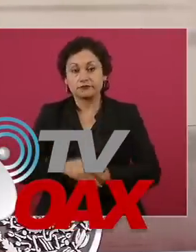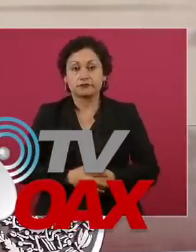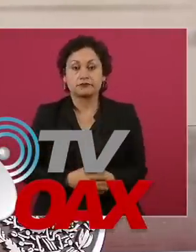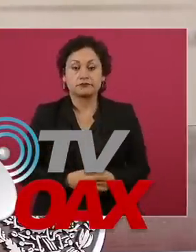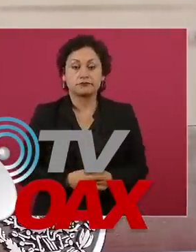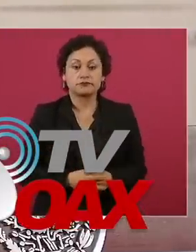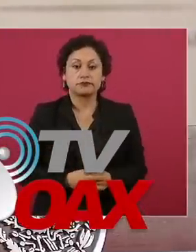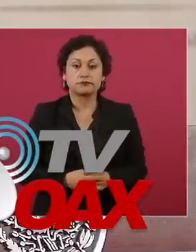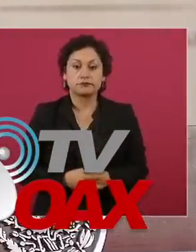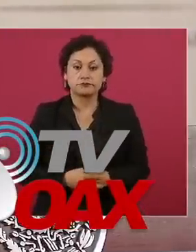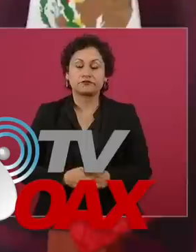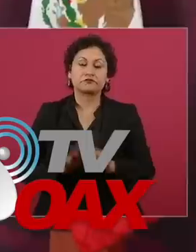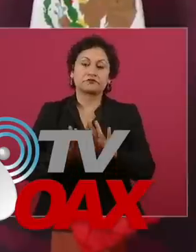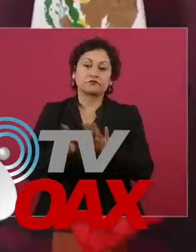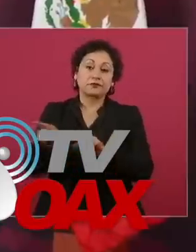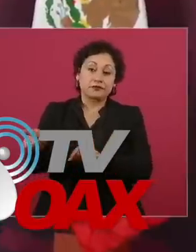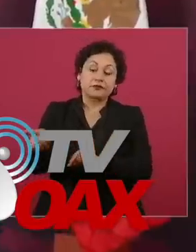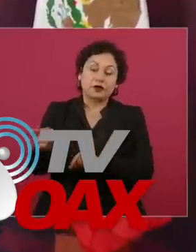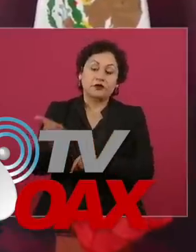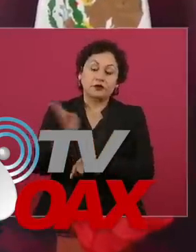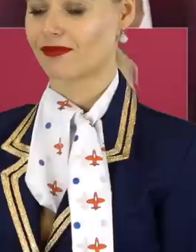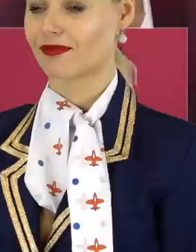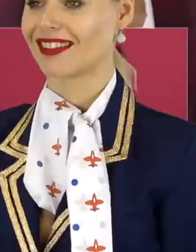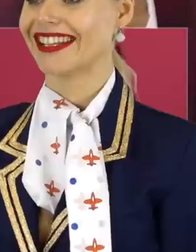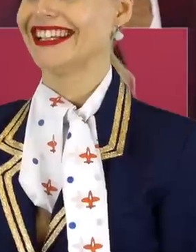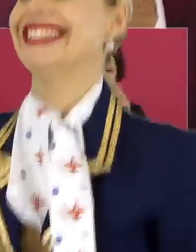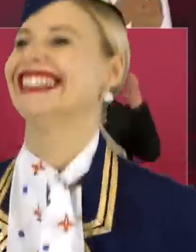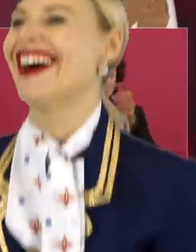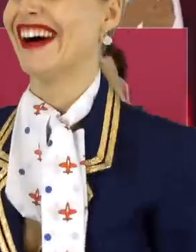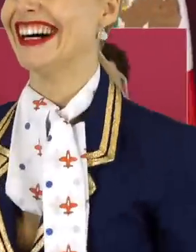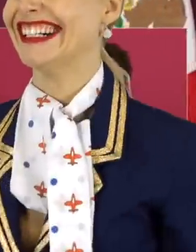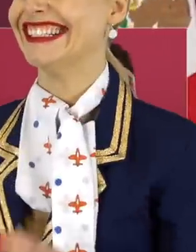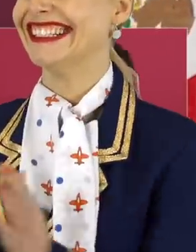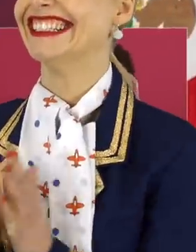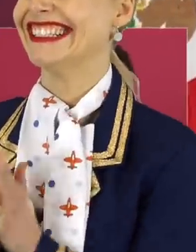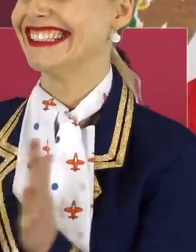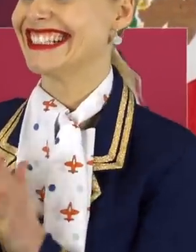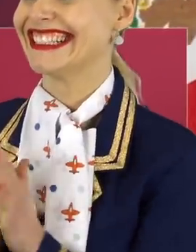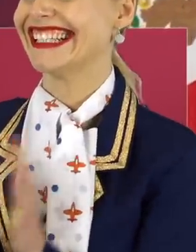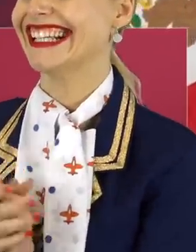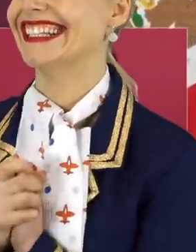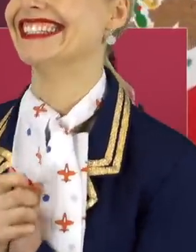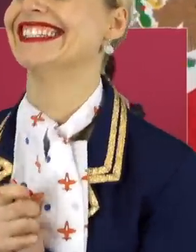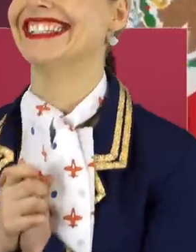Afortunadamente es buena noticia también, fíjate. Por eso te voy a contestar.